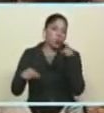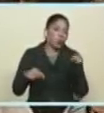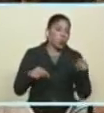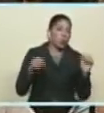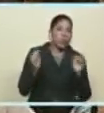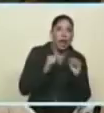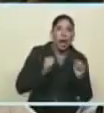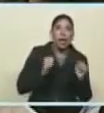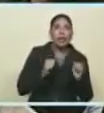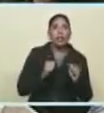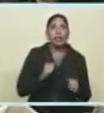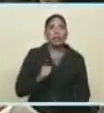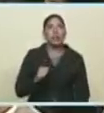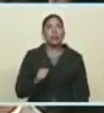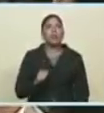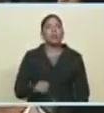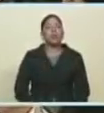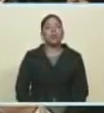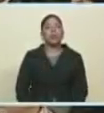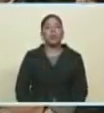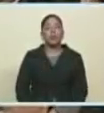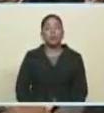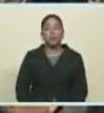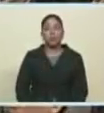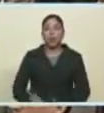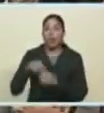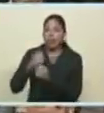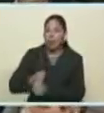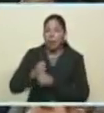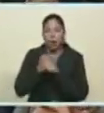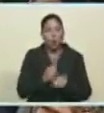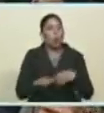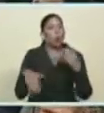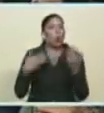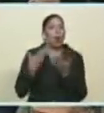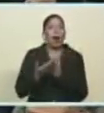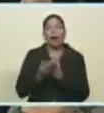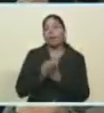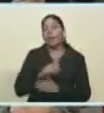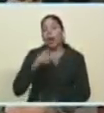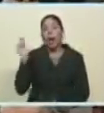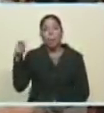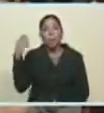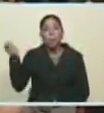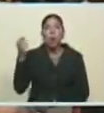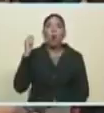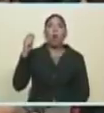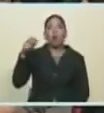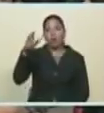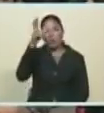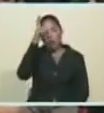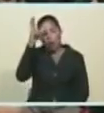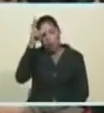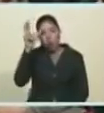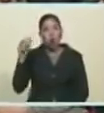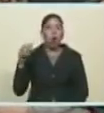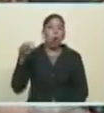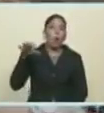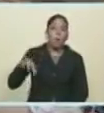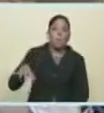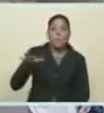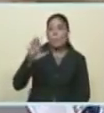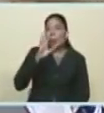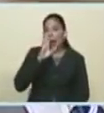Portuguesa, Guárico, hasta Bolívar, del Tamacuro, Apure, Falcón,